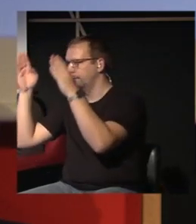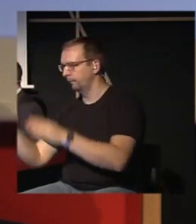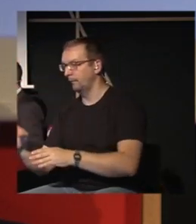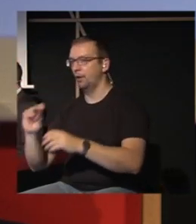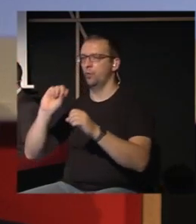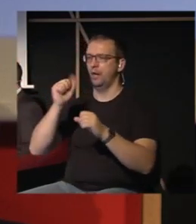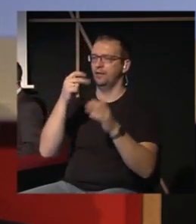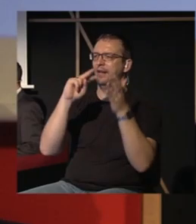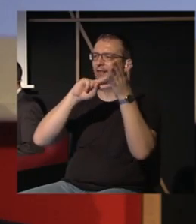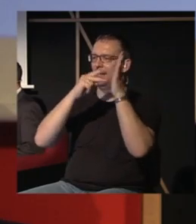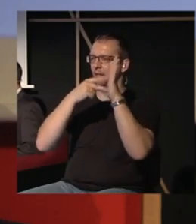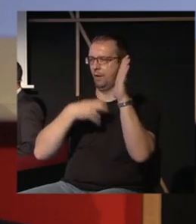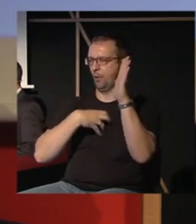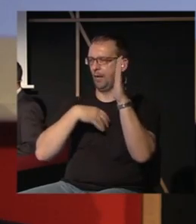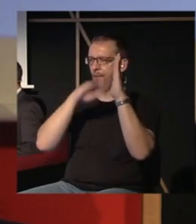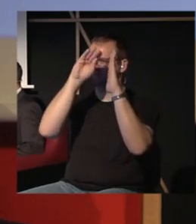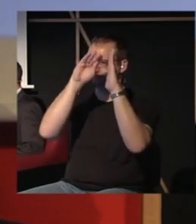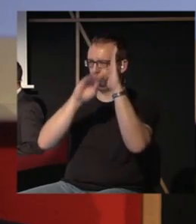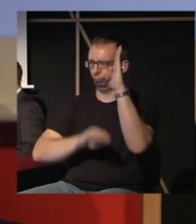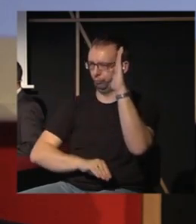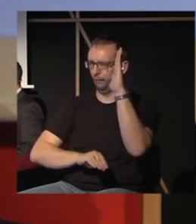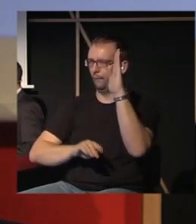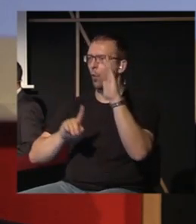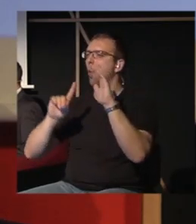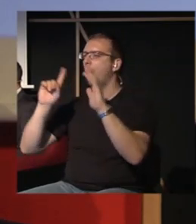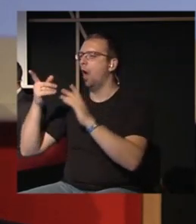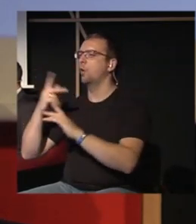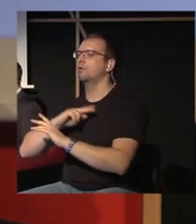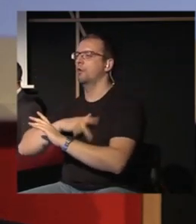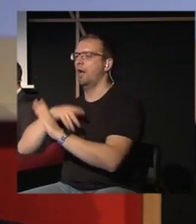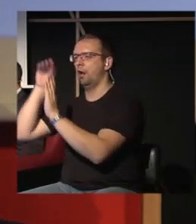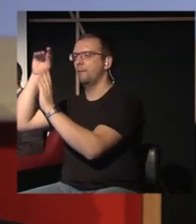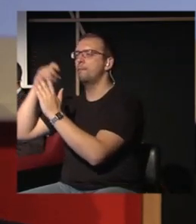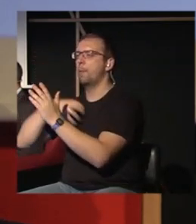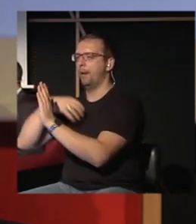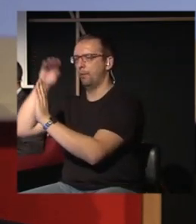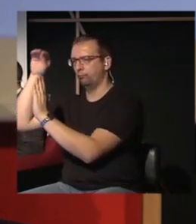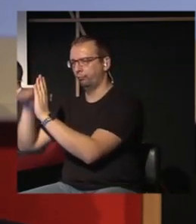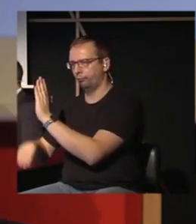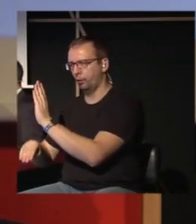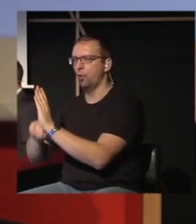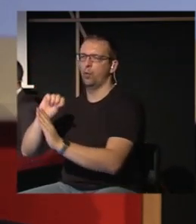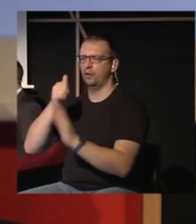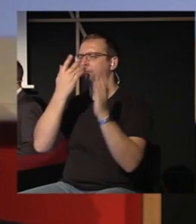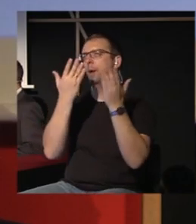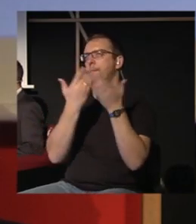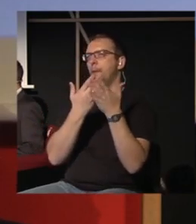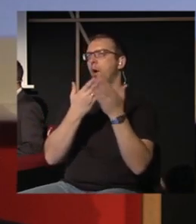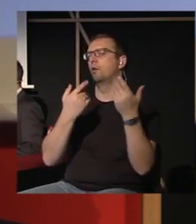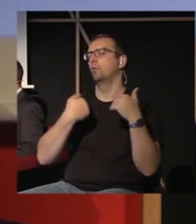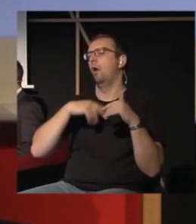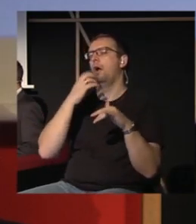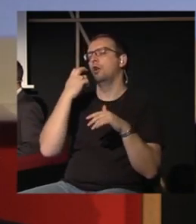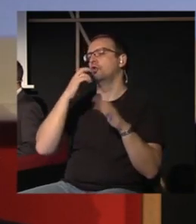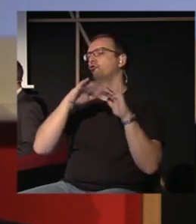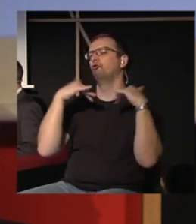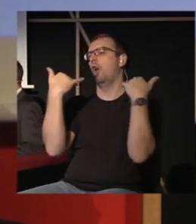arquitectónicas, porque este era un grave problema. Además, nuestro estadio es muy antiguo y tenía zonas del año